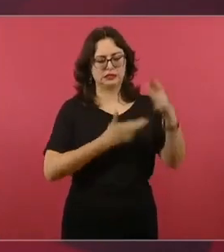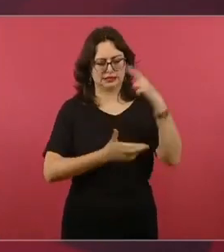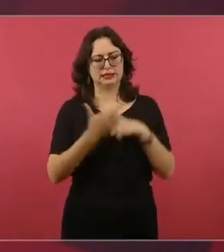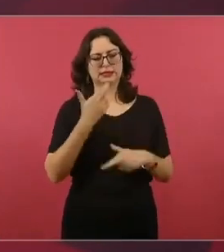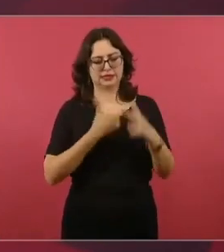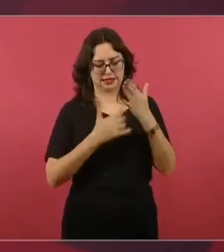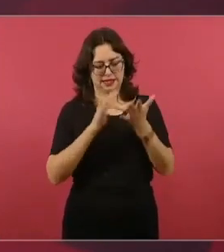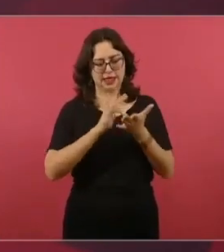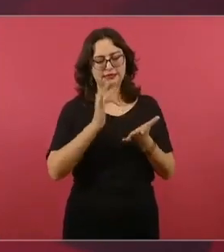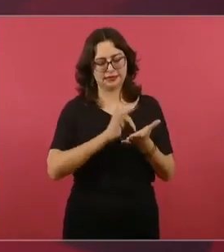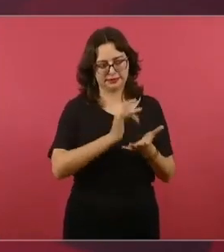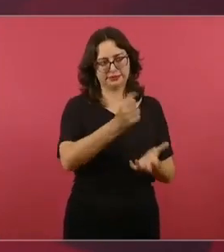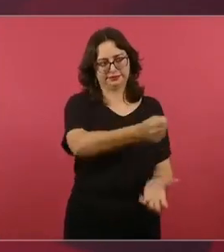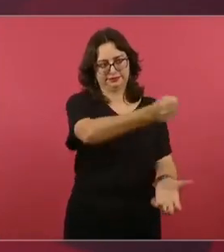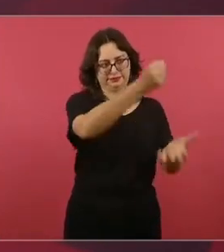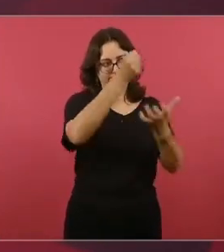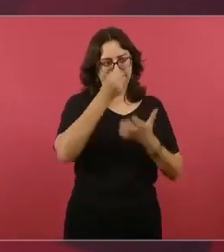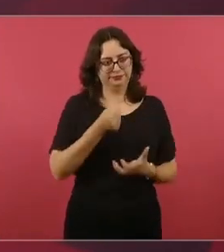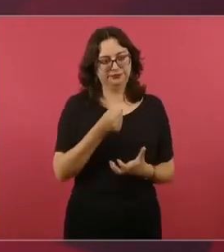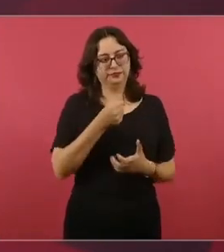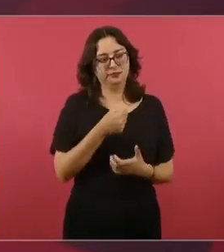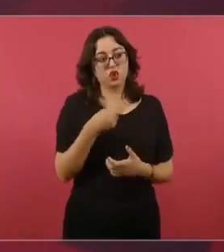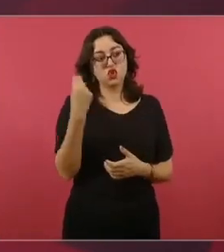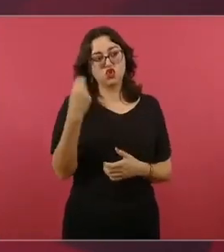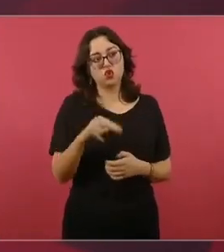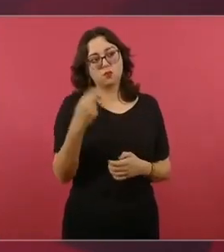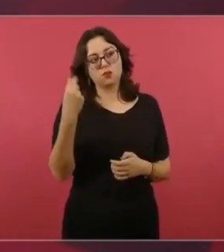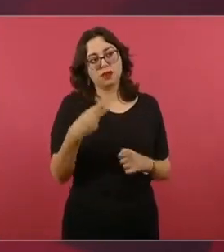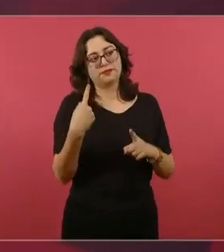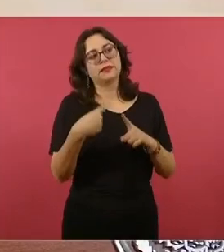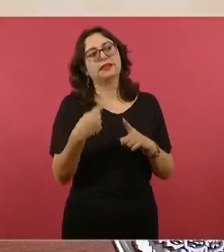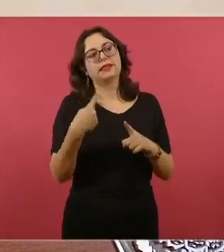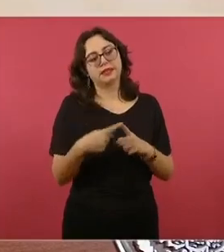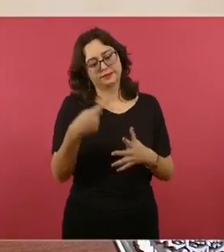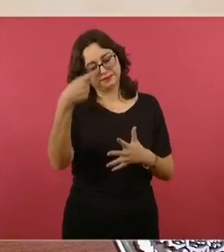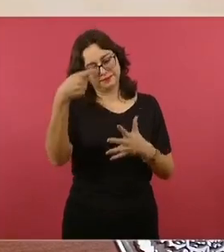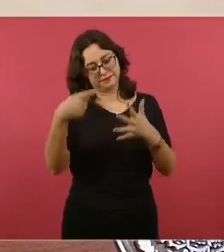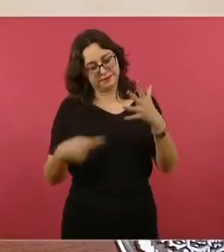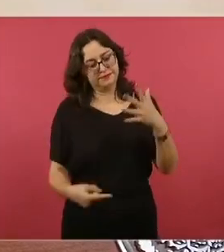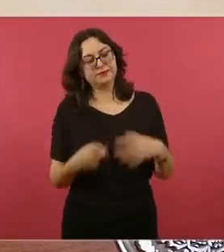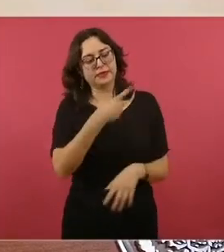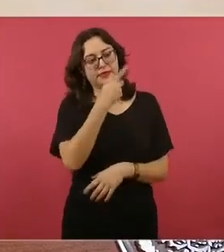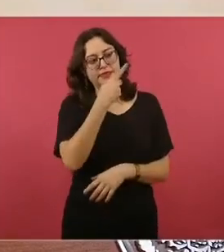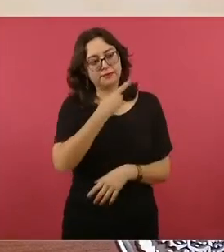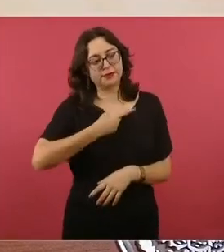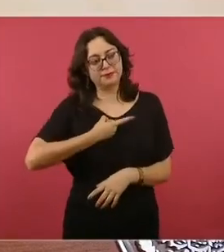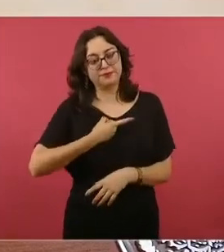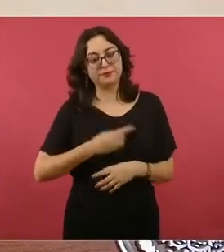quiénes son los funcionarios que recibieron los sobornos.